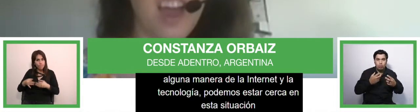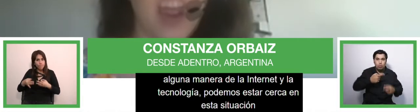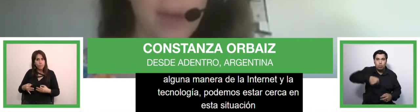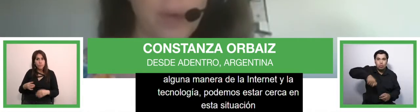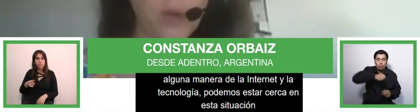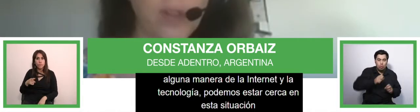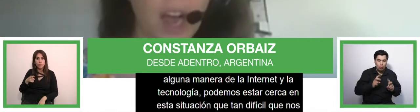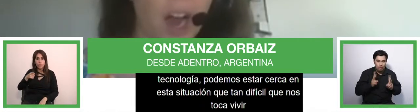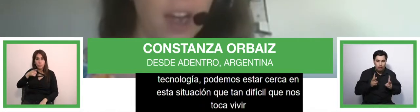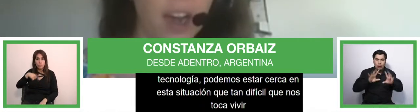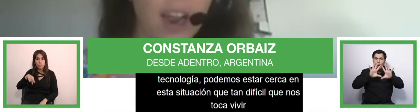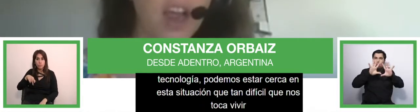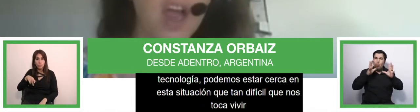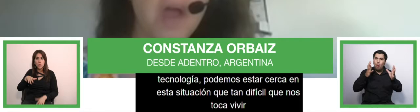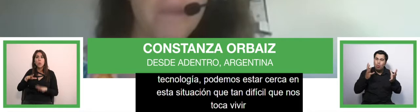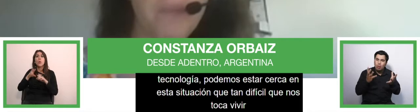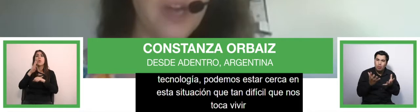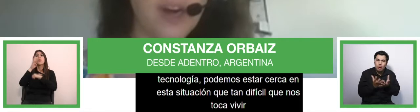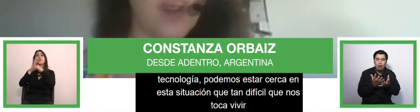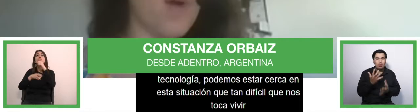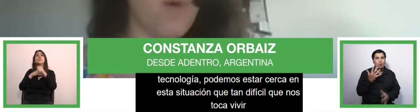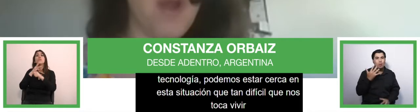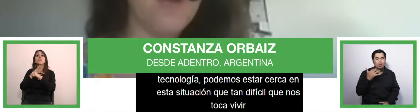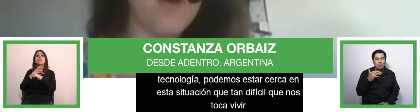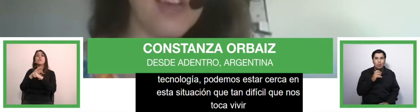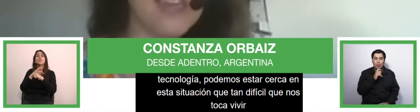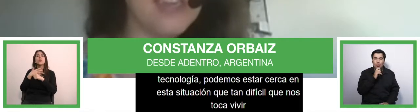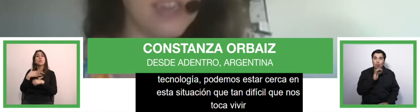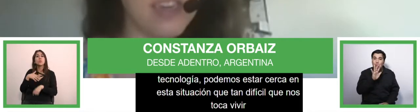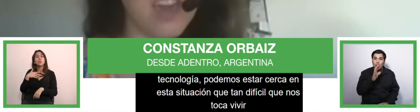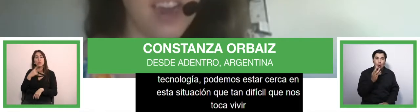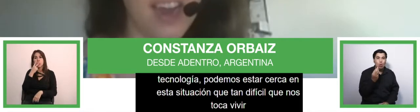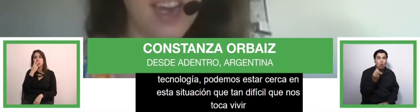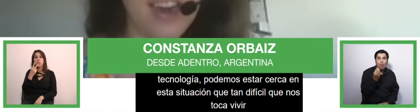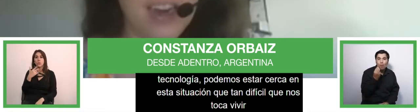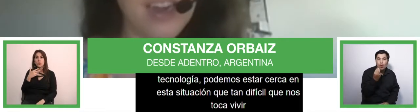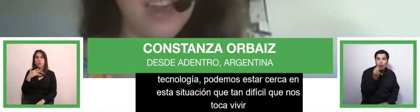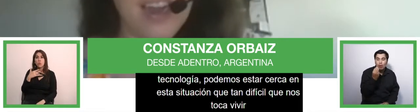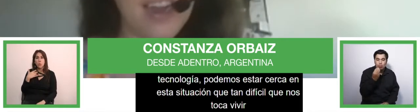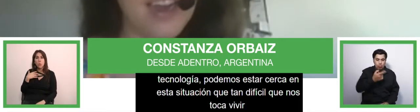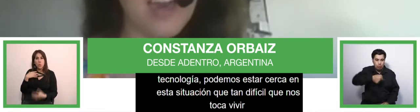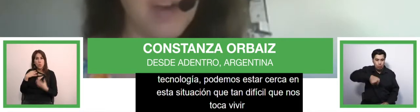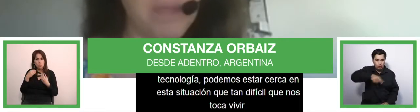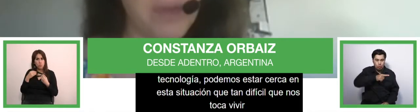a nivel mundial. Pero lo bueno es seguir